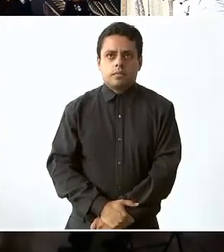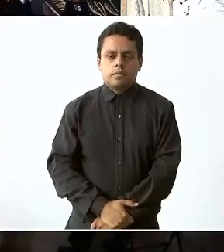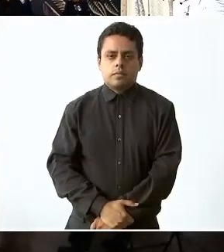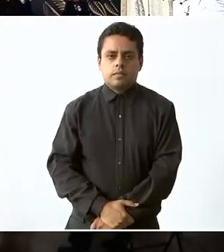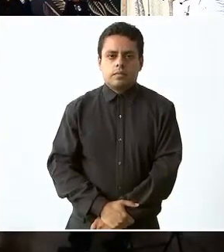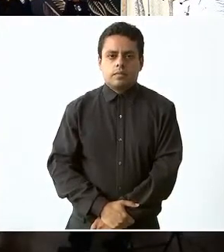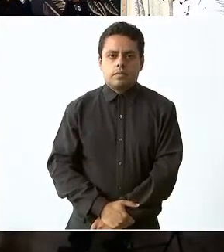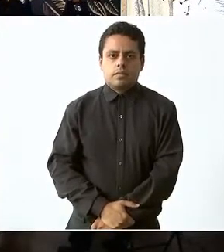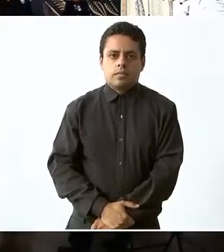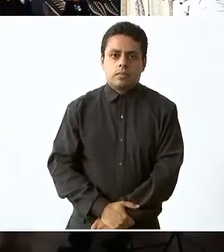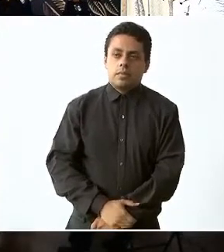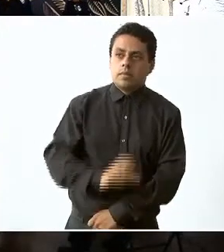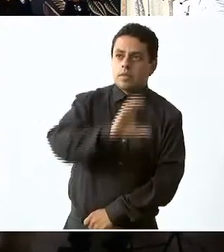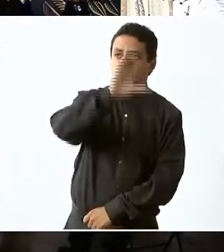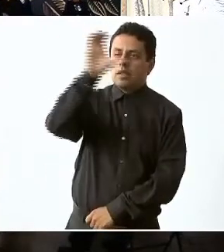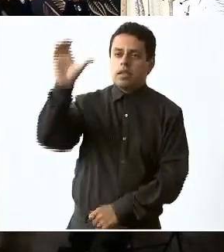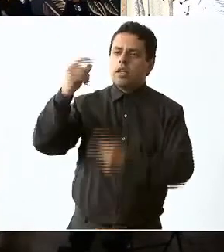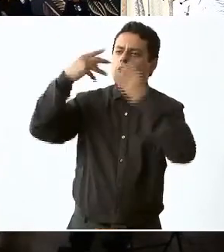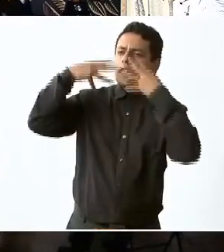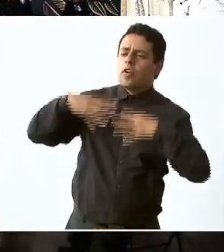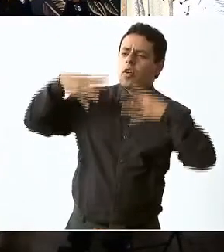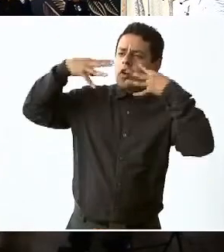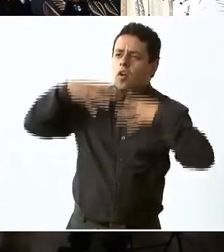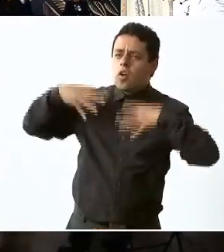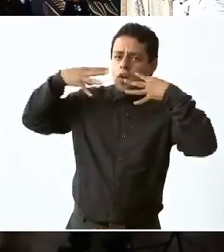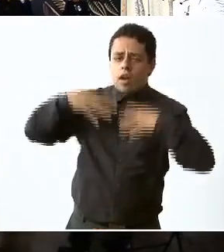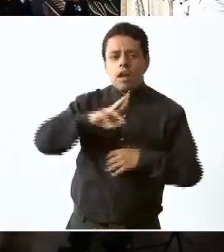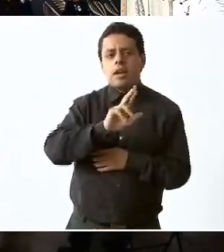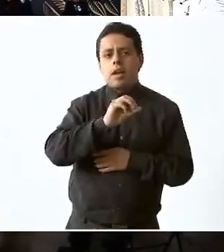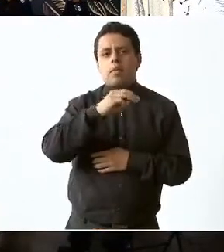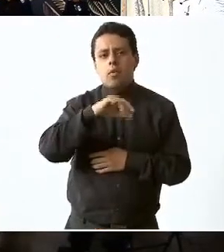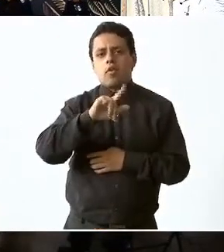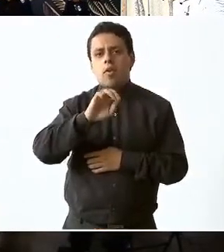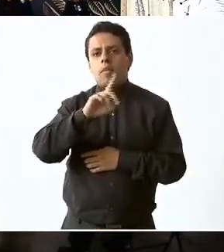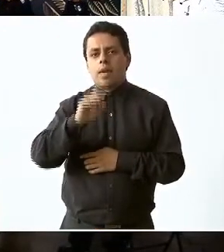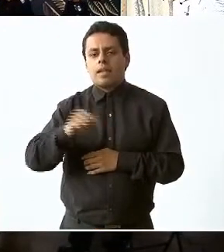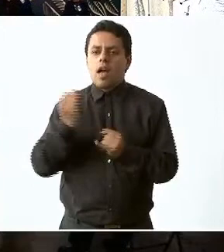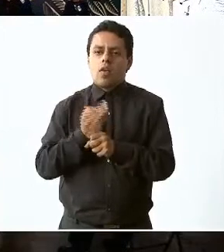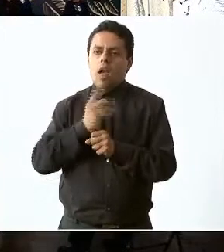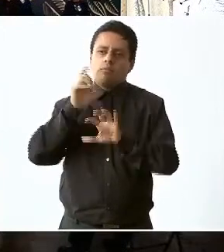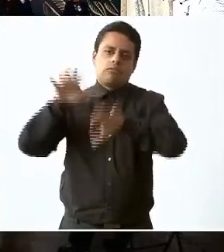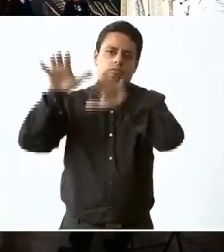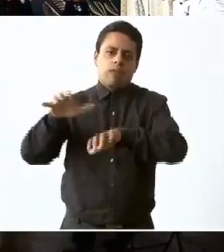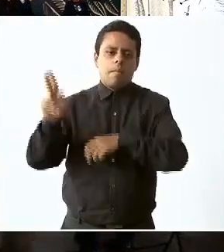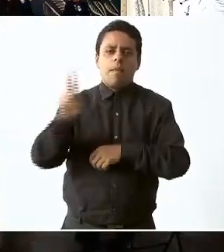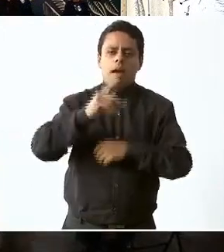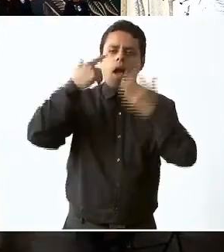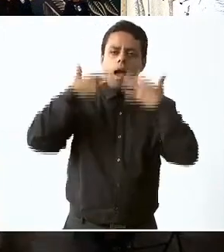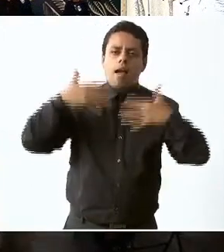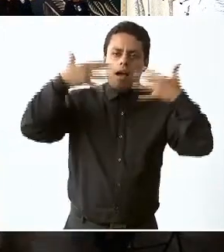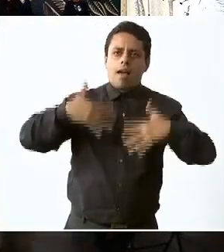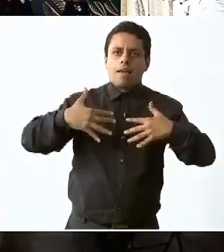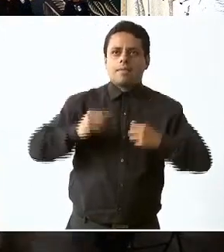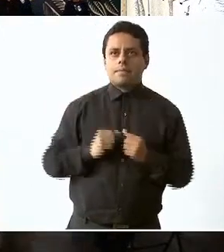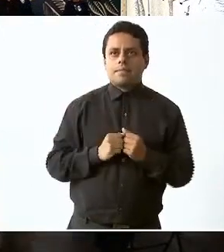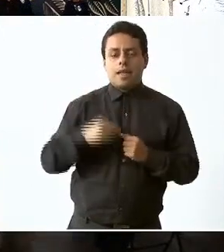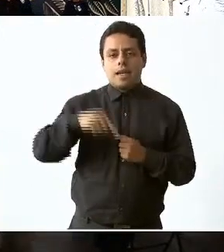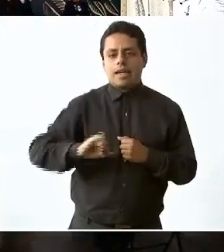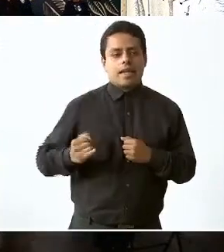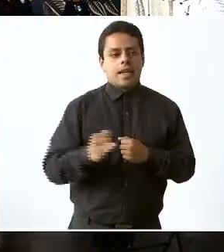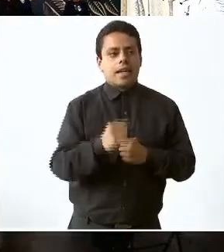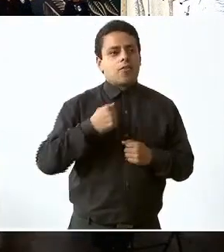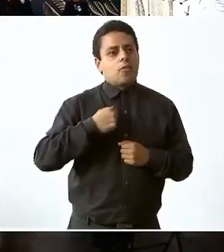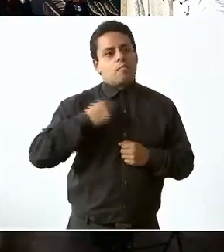El cielo te llora, Ramón López Velarde, es un honor estar en tu tierra, en Jerez. Muy buenas